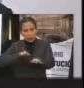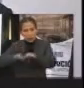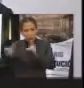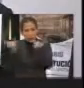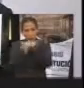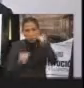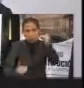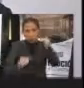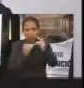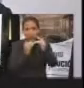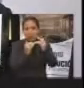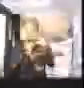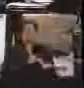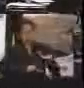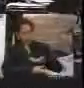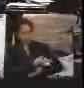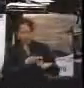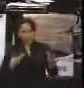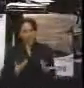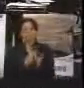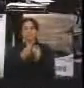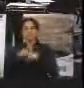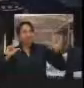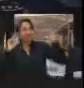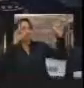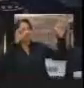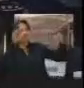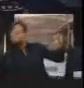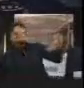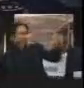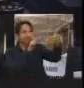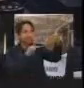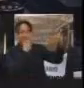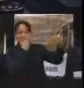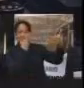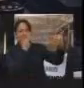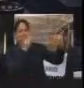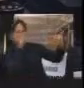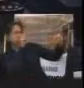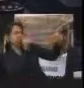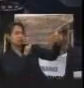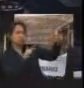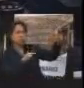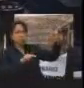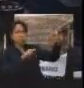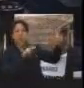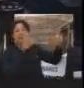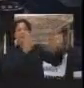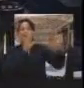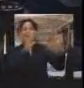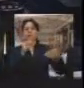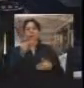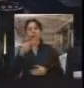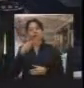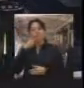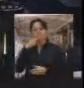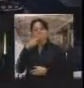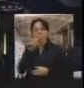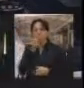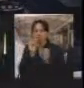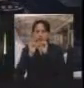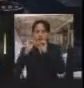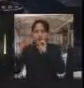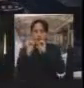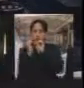igualdad. José Ramón Narváez se refirió a los cambios que ha tenido la Constitución política a lo largo de su historia, un tema que